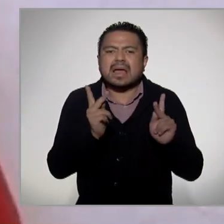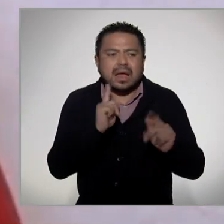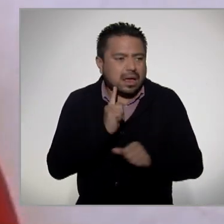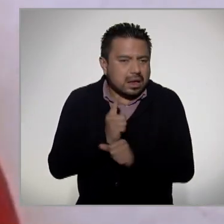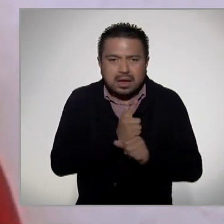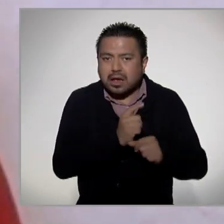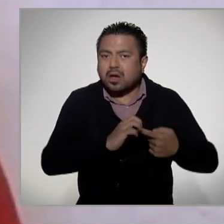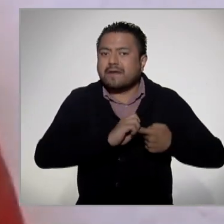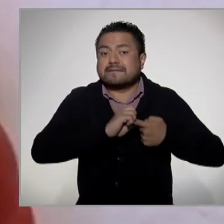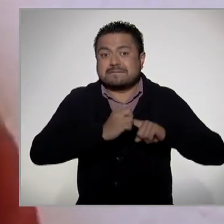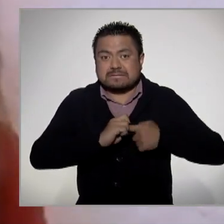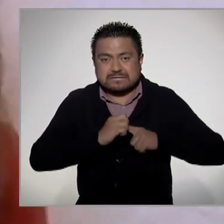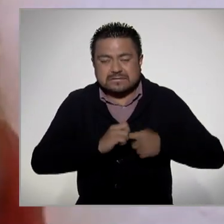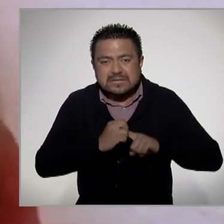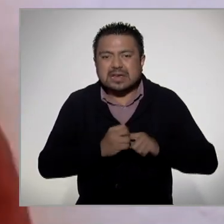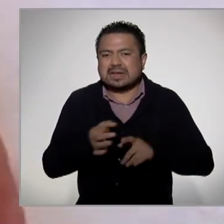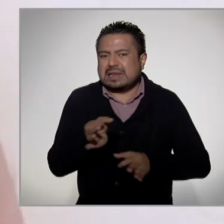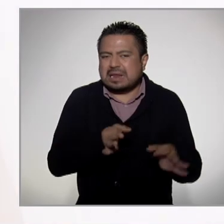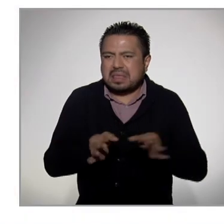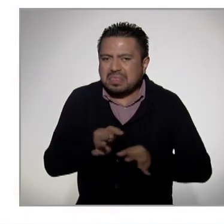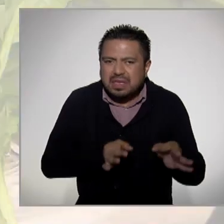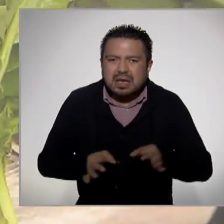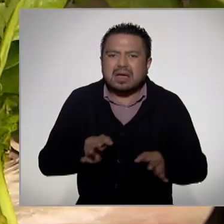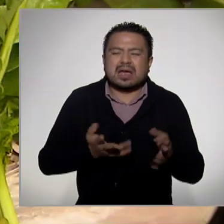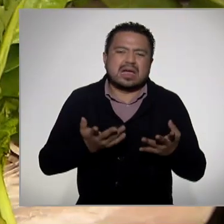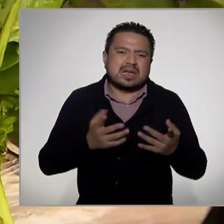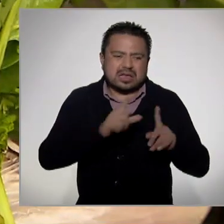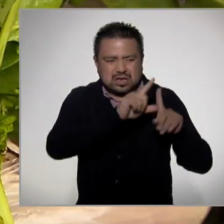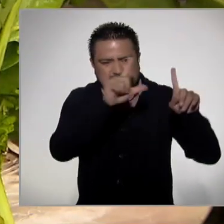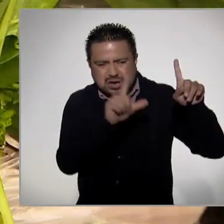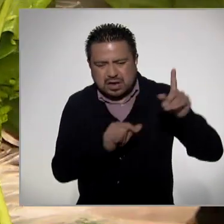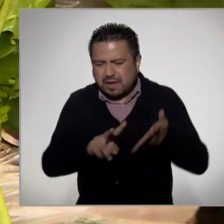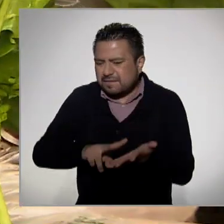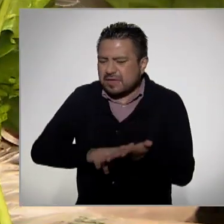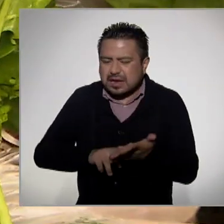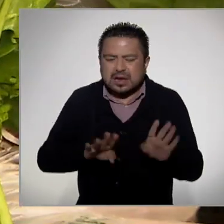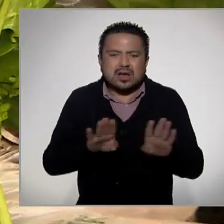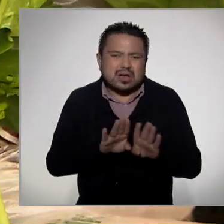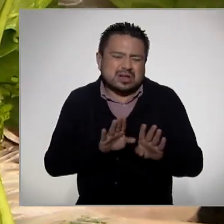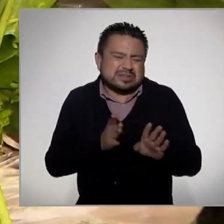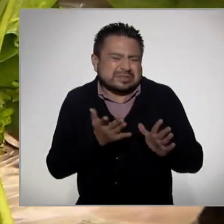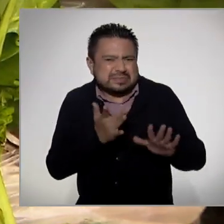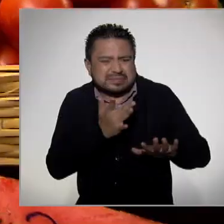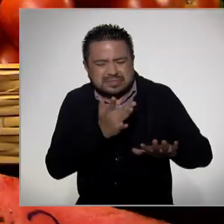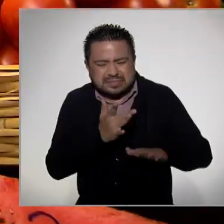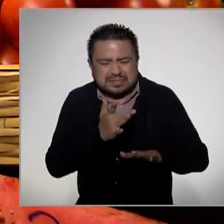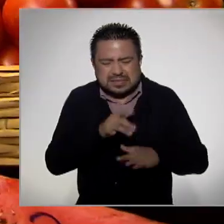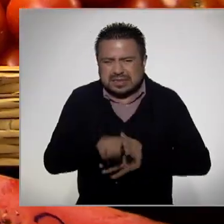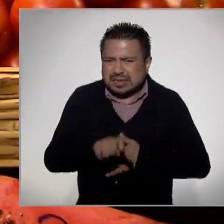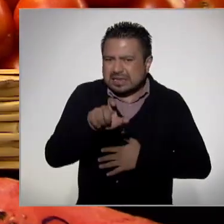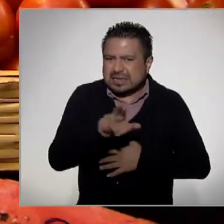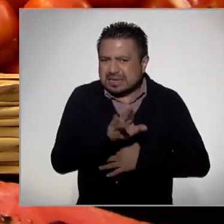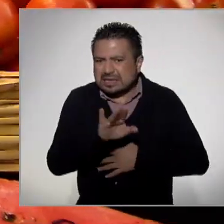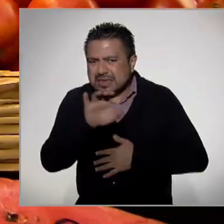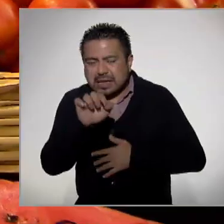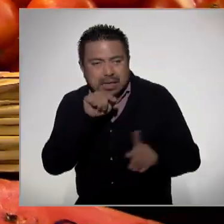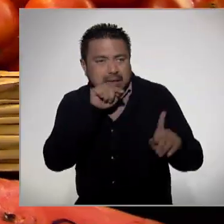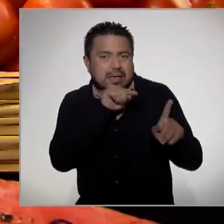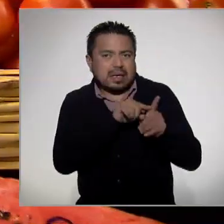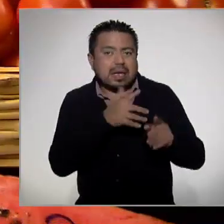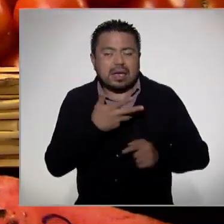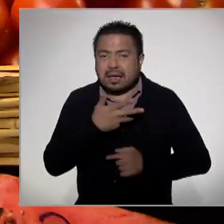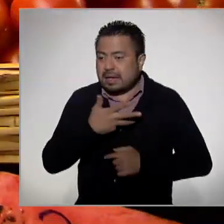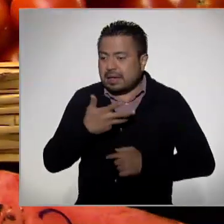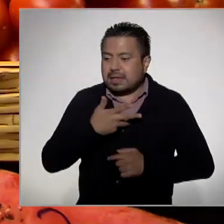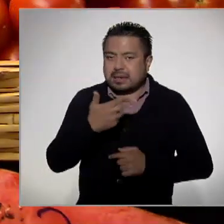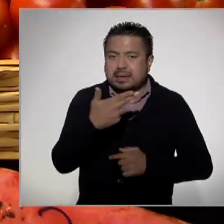en los frijoles las lentejas las hojas verdes como las espinacas y el que contienen un tipo de hierro